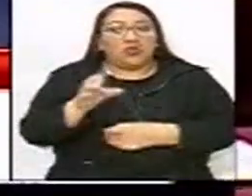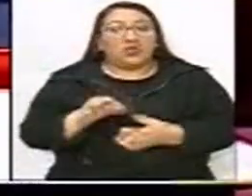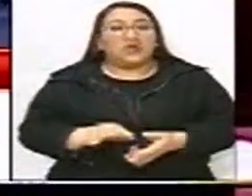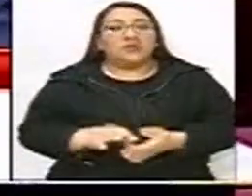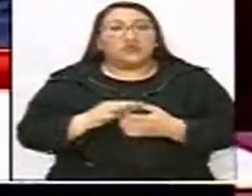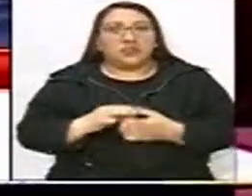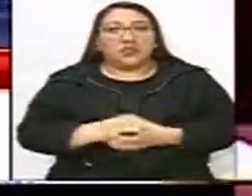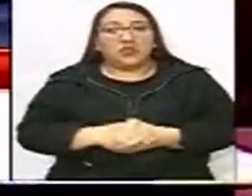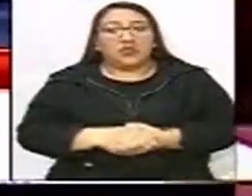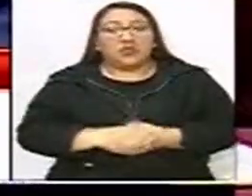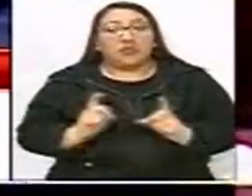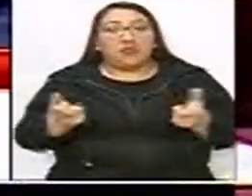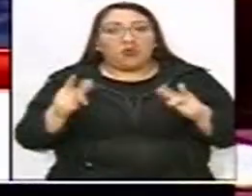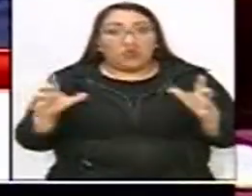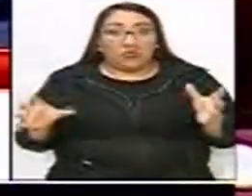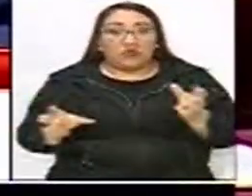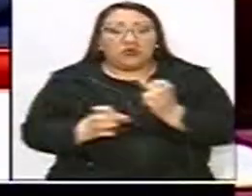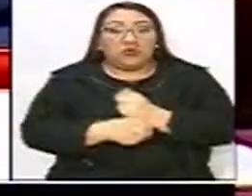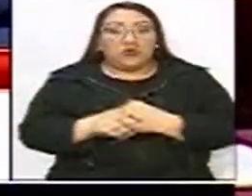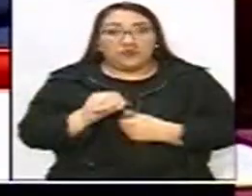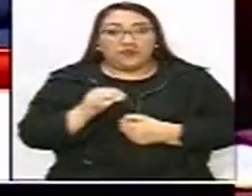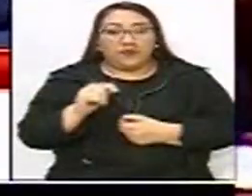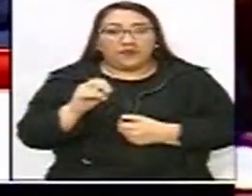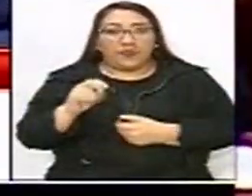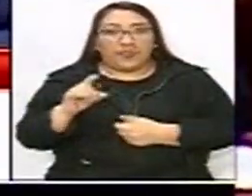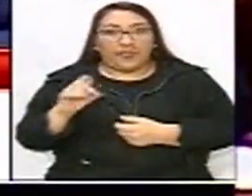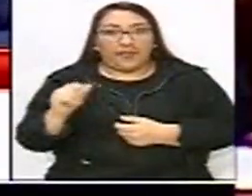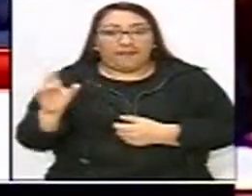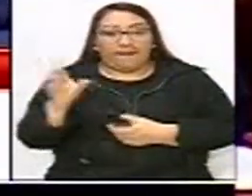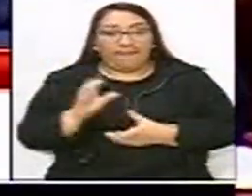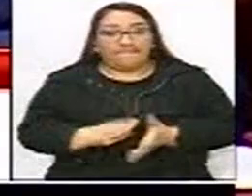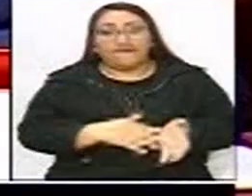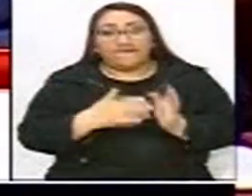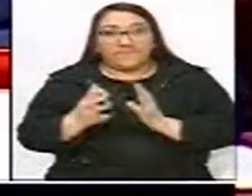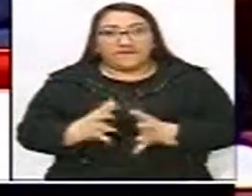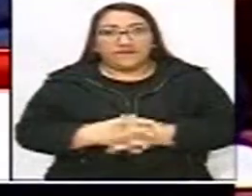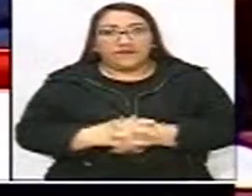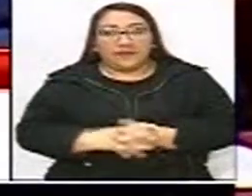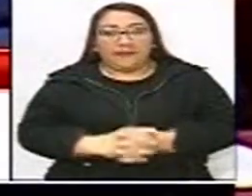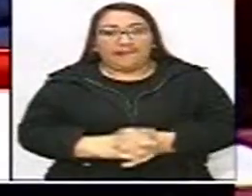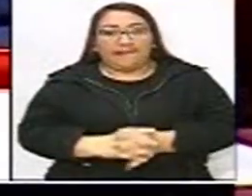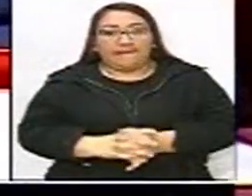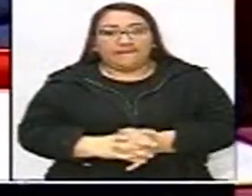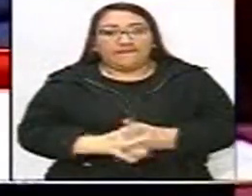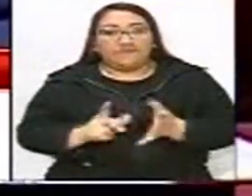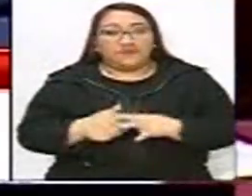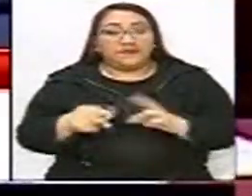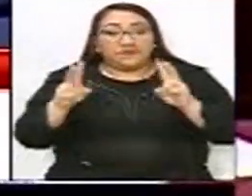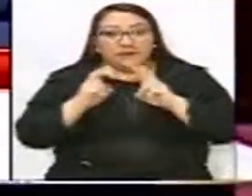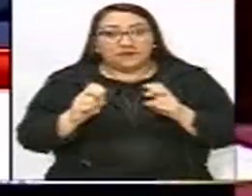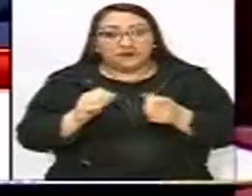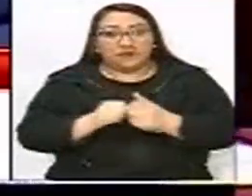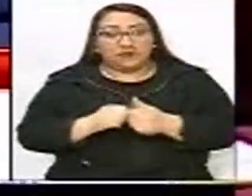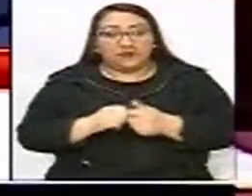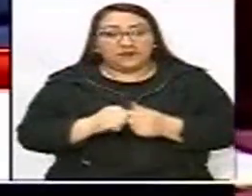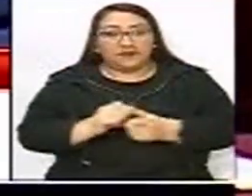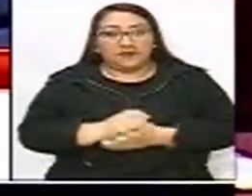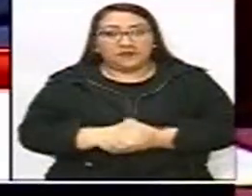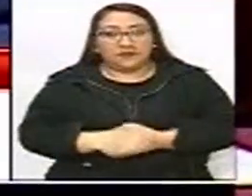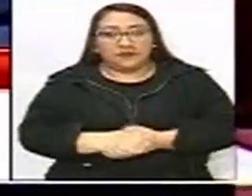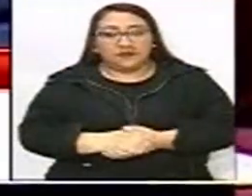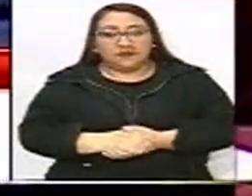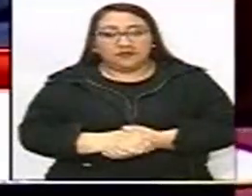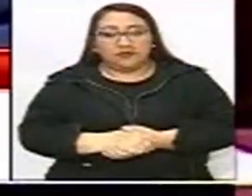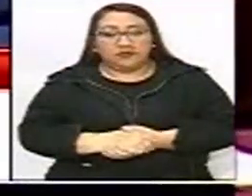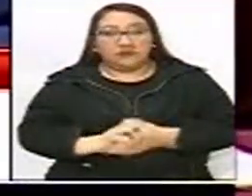exclusivo. Pero al suprimir el metropolitano, ese carril pasa también a ser explotado, digamos, en tanto en cuanto empieza